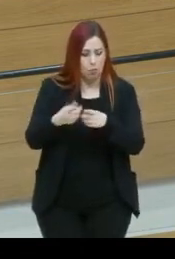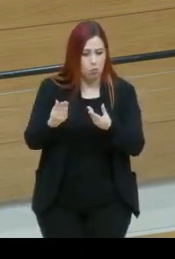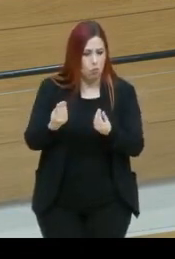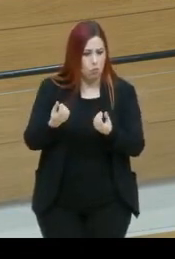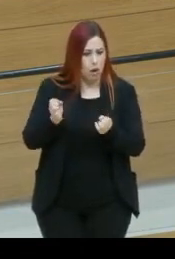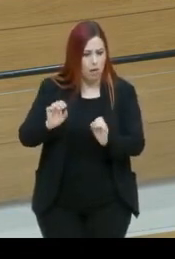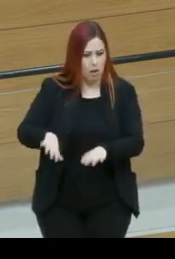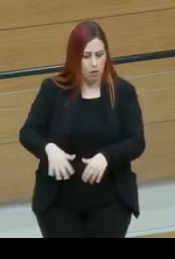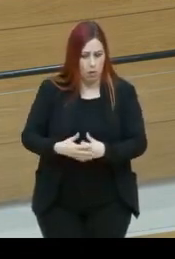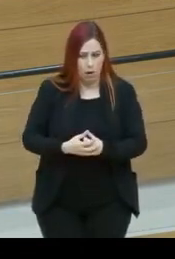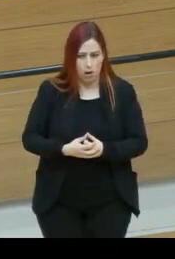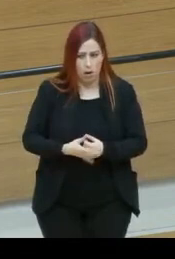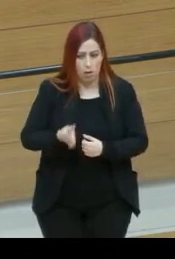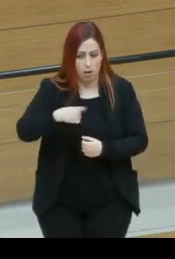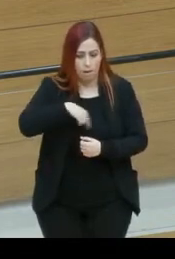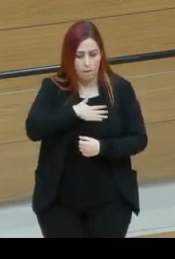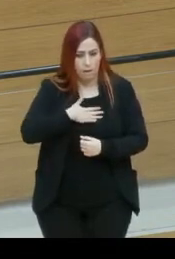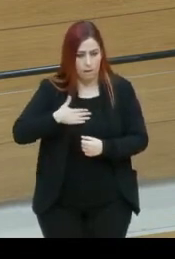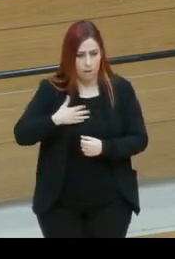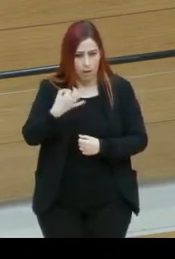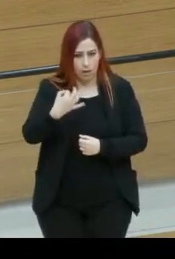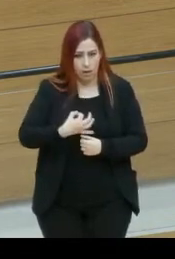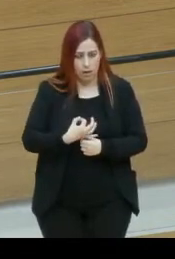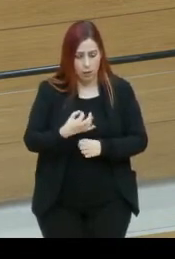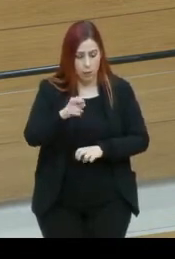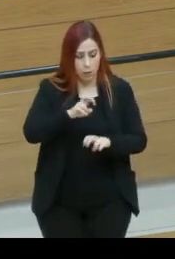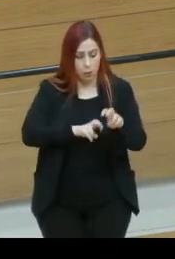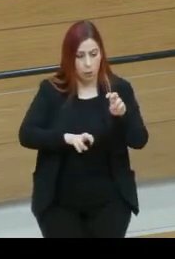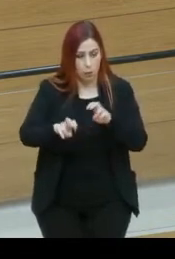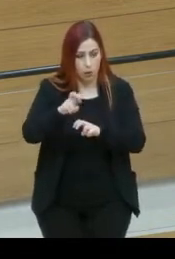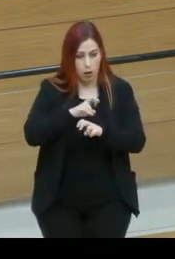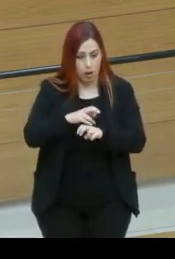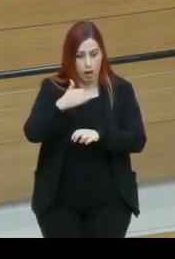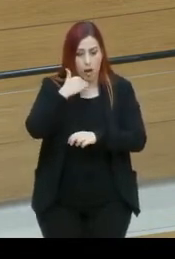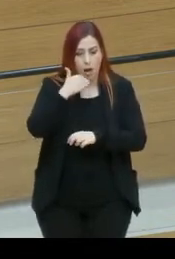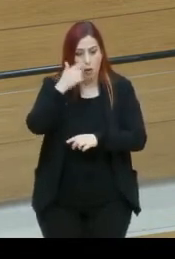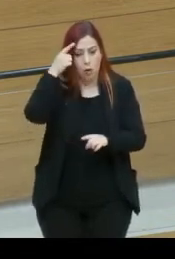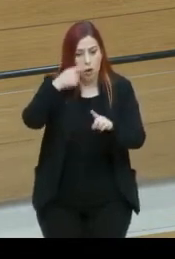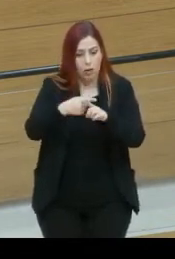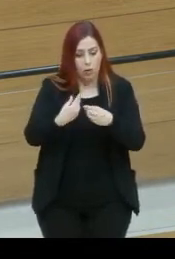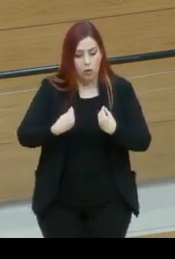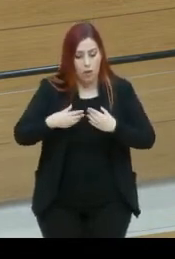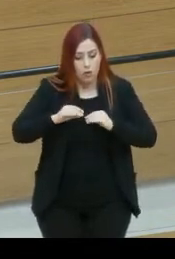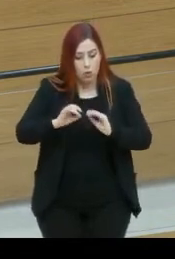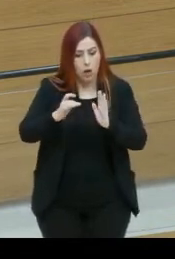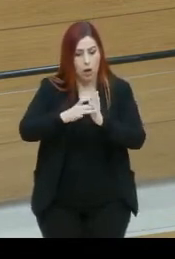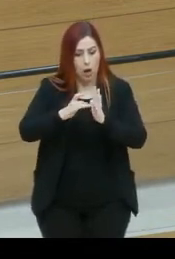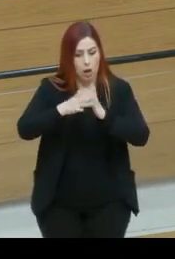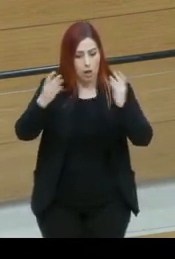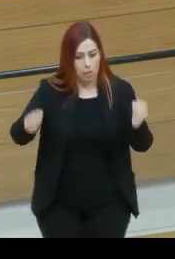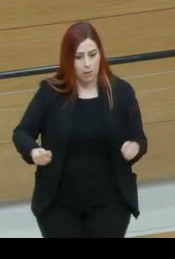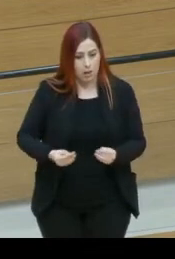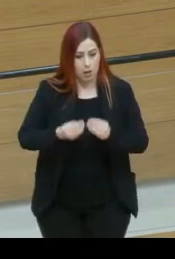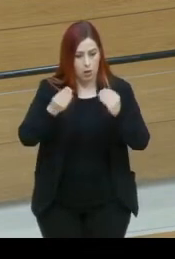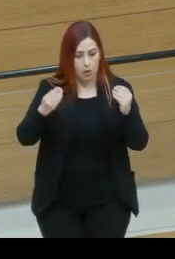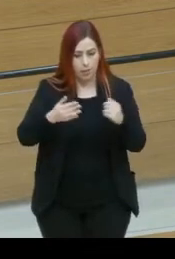abandonados. Nosotros lo que queremos es buscar alternativas para mejorar la calidad de vida de esos